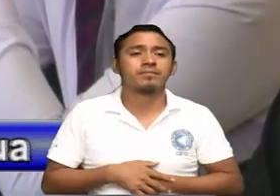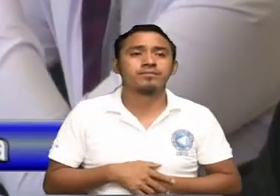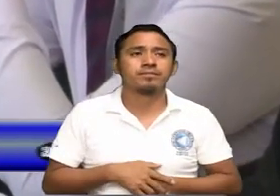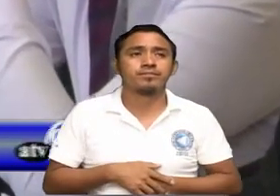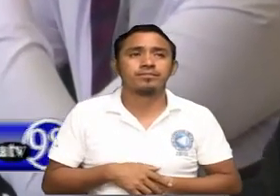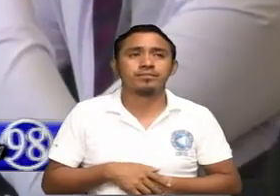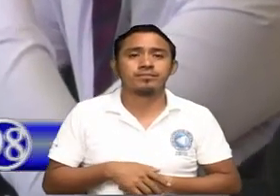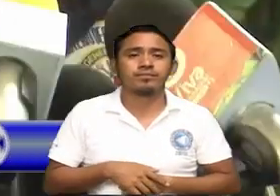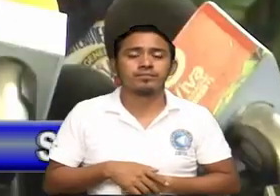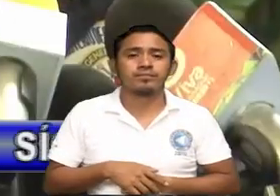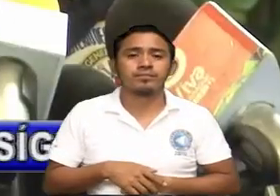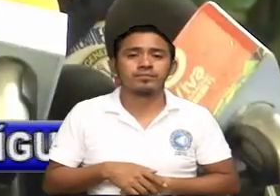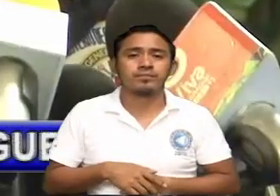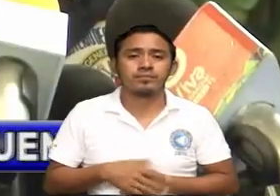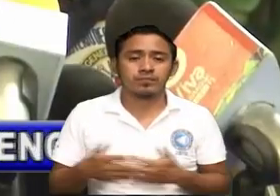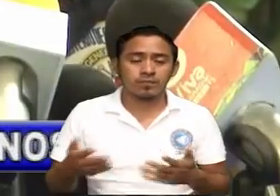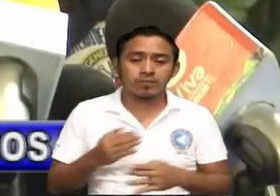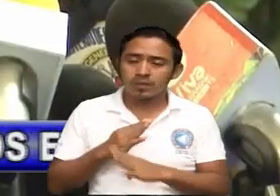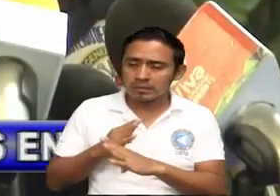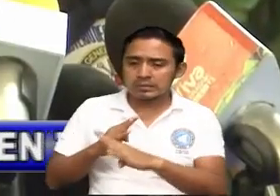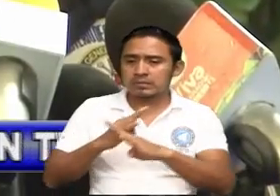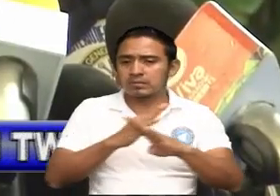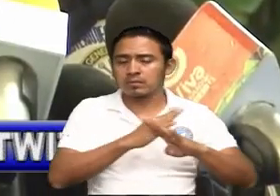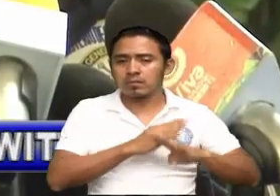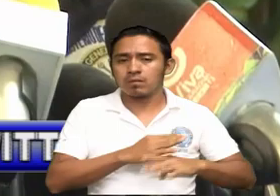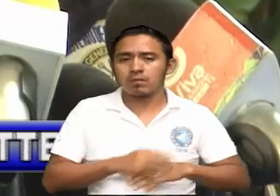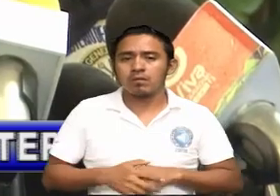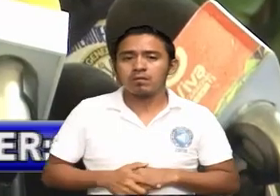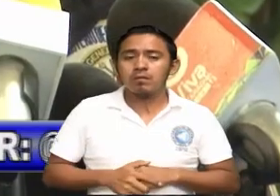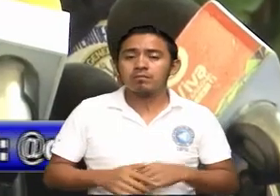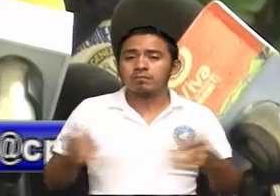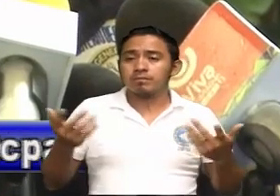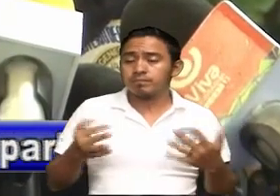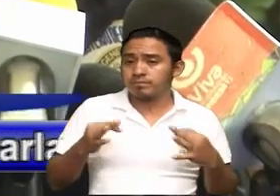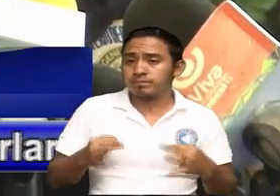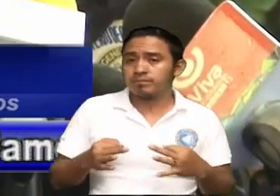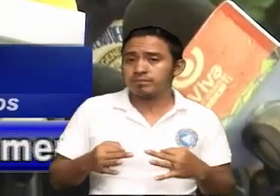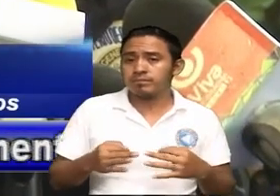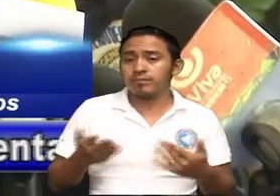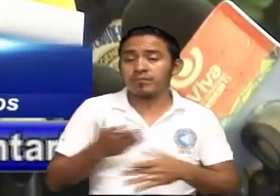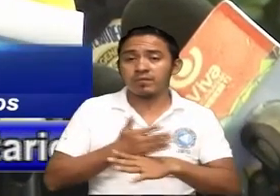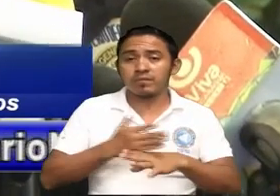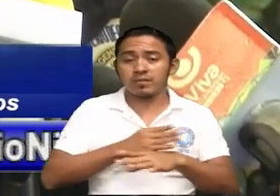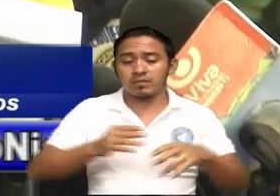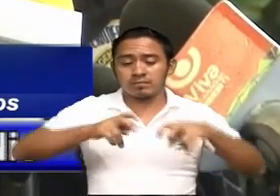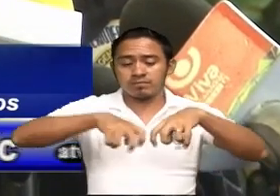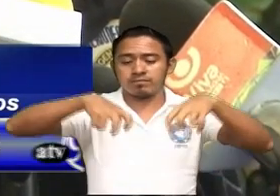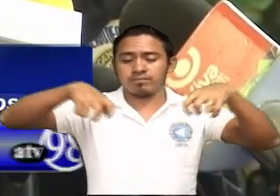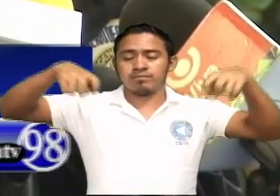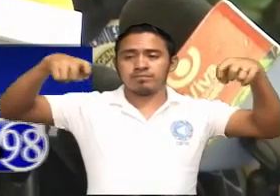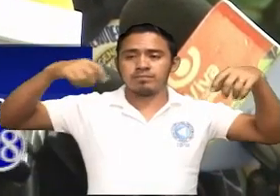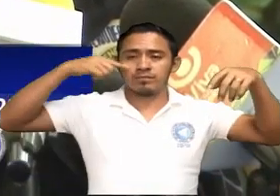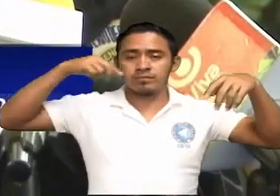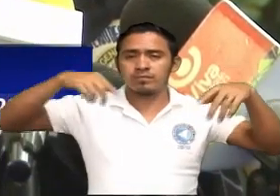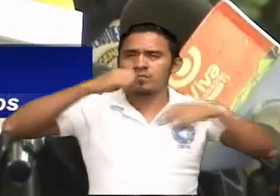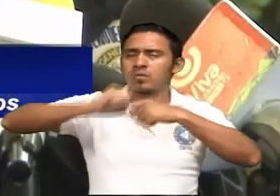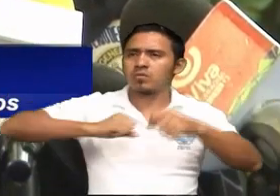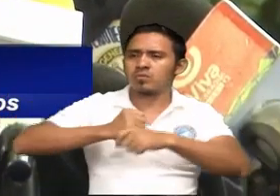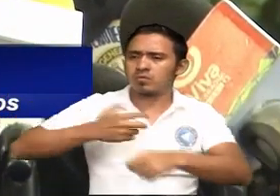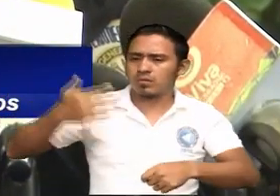haciendo énfasis en la estabilidad, capacidad de las tarimas. Hace unos años